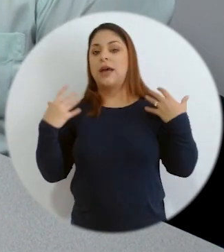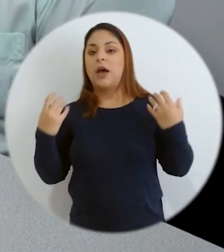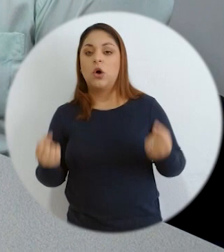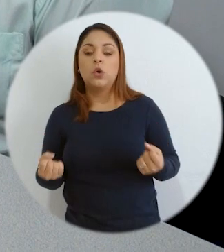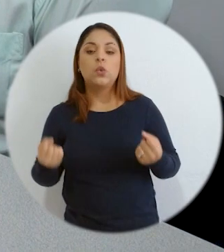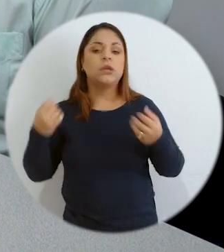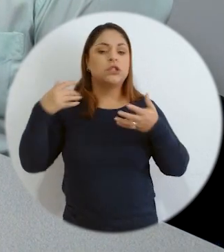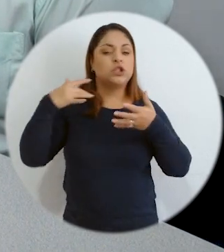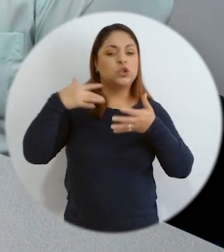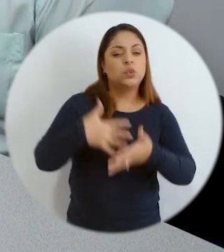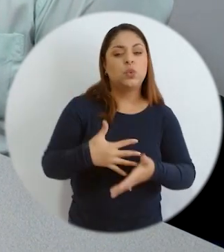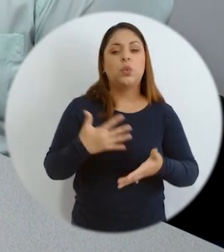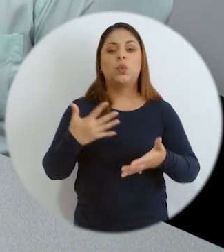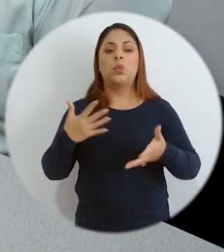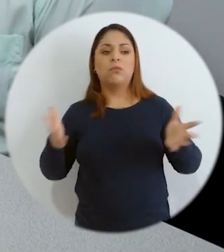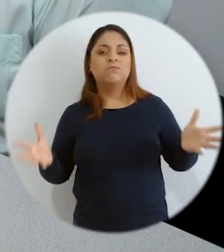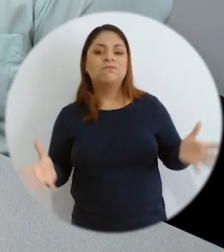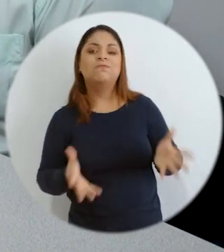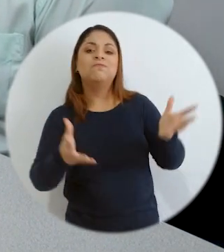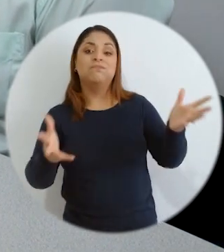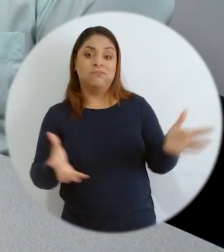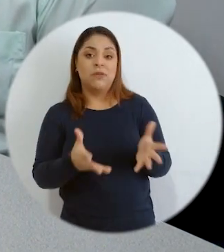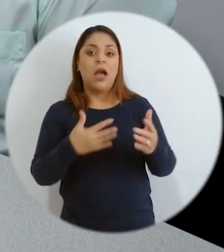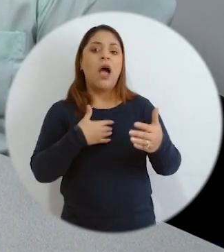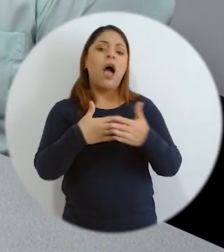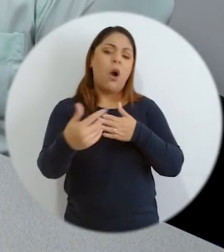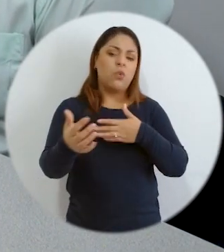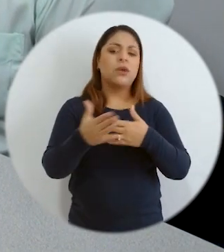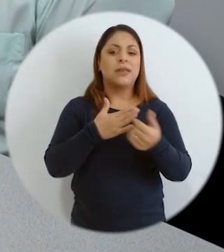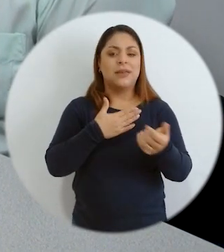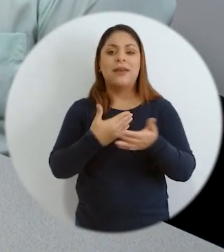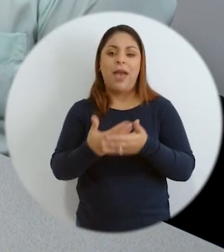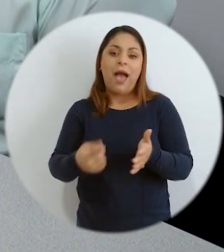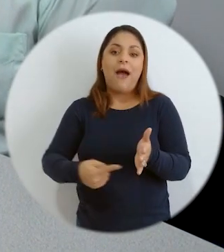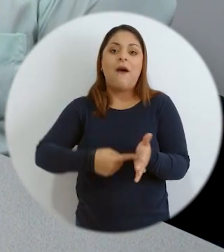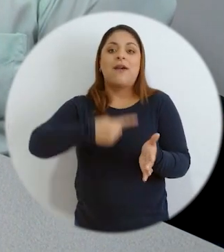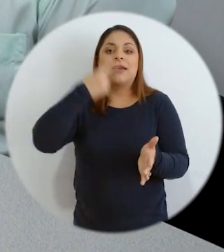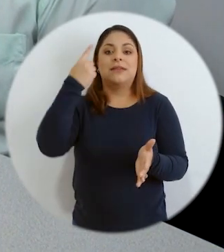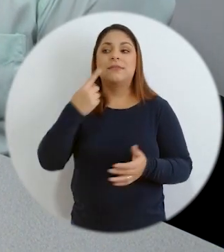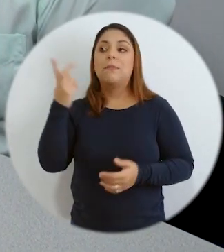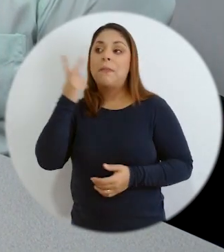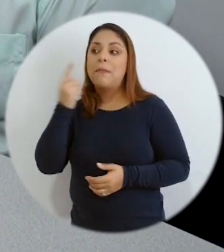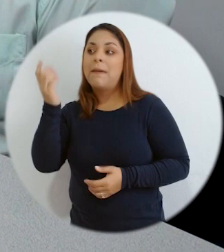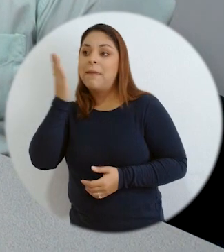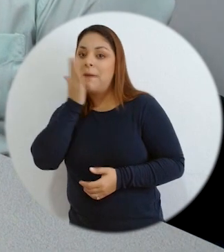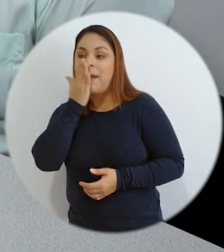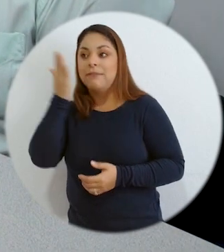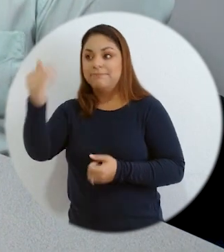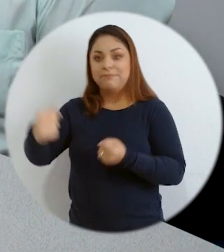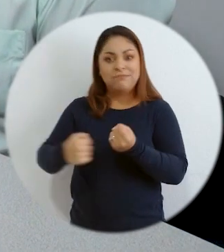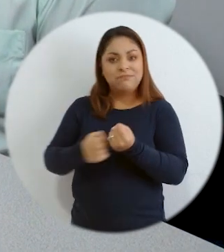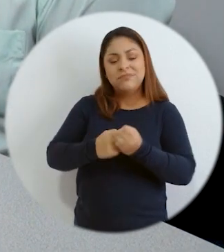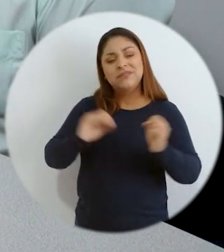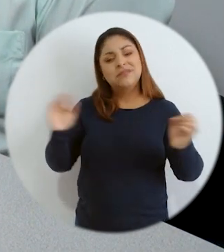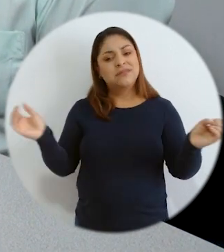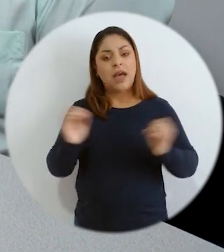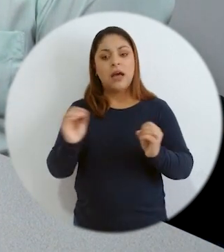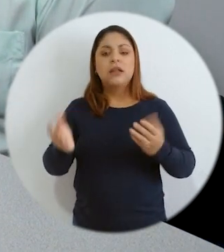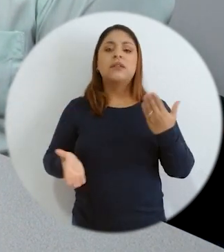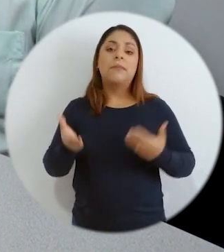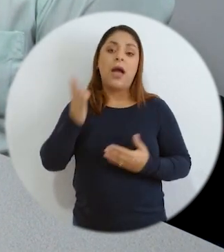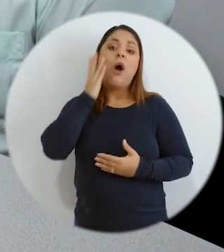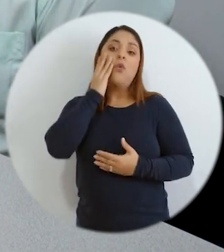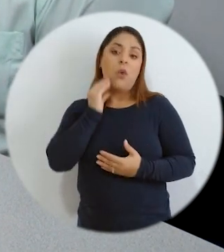desarrollo, de estudio, de crecimiento personal, ¿verdad? Pese a que, inclusive a veces, hasta los propios padres no son